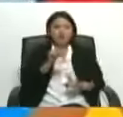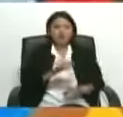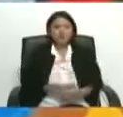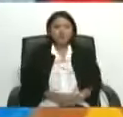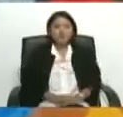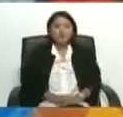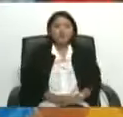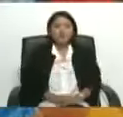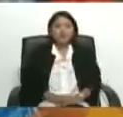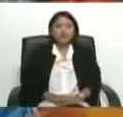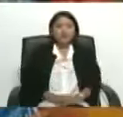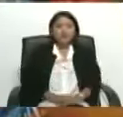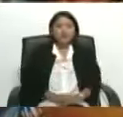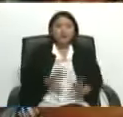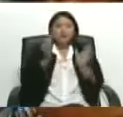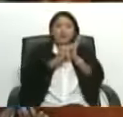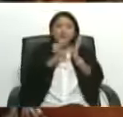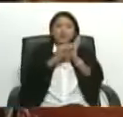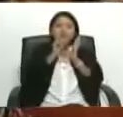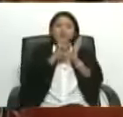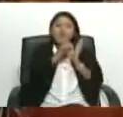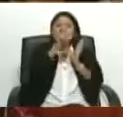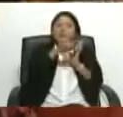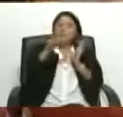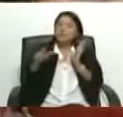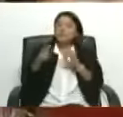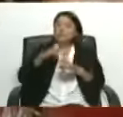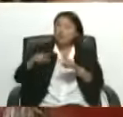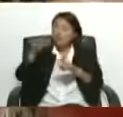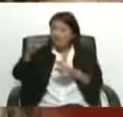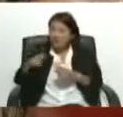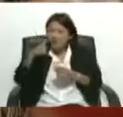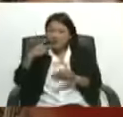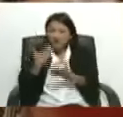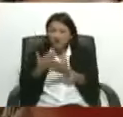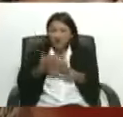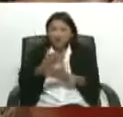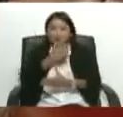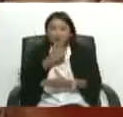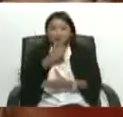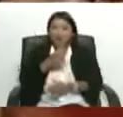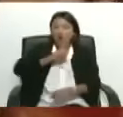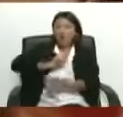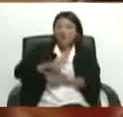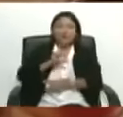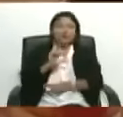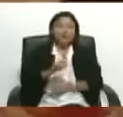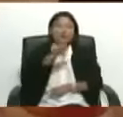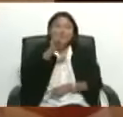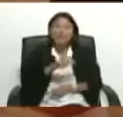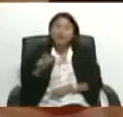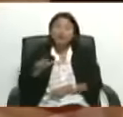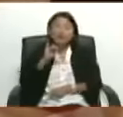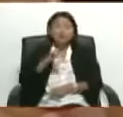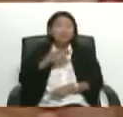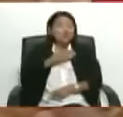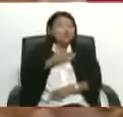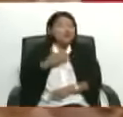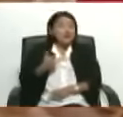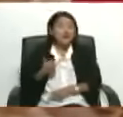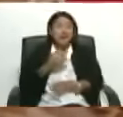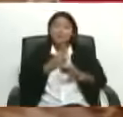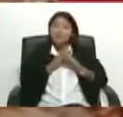24 nombres por poner 24 nombres. Ahí no puede estar nadie obligado, mucho menos